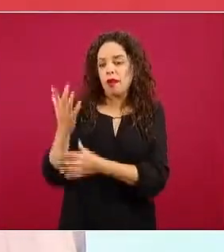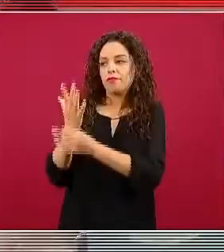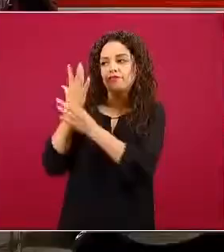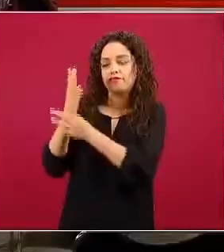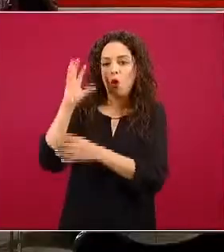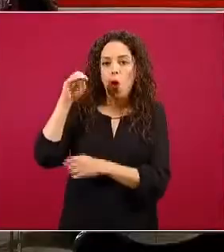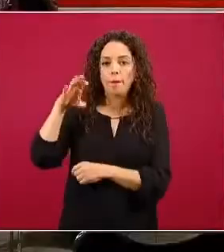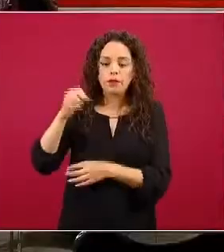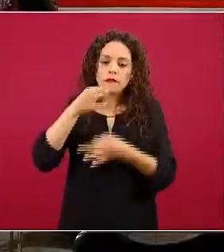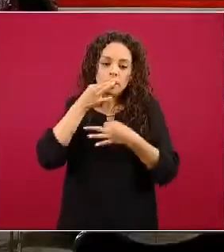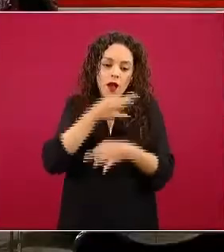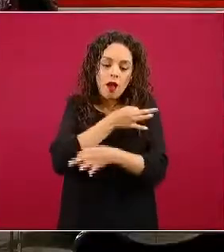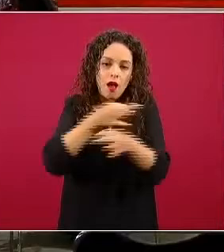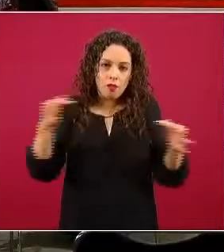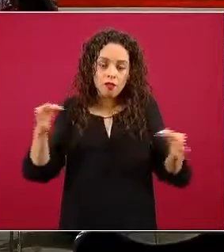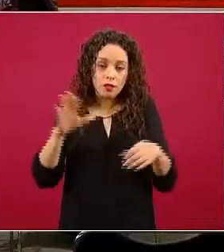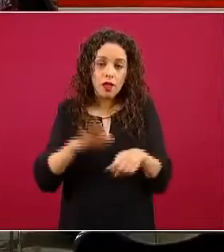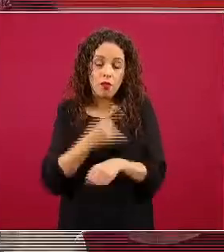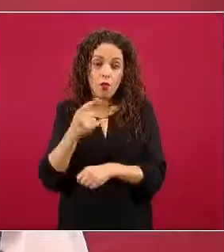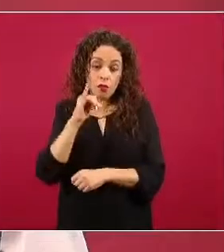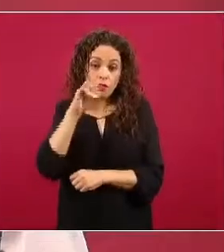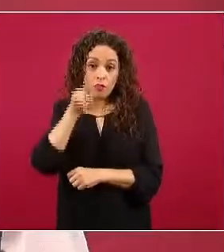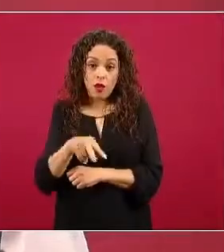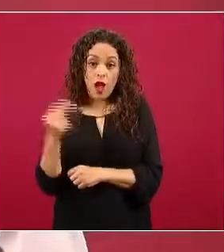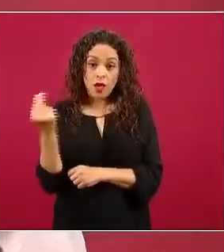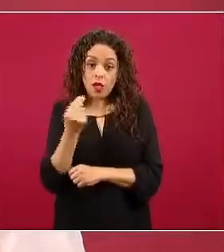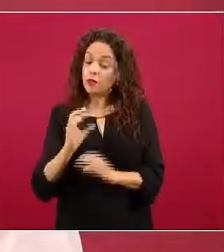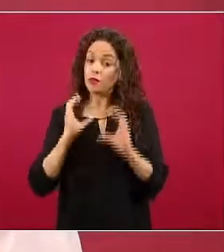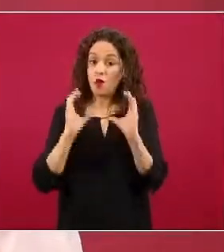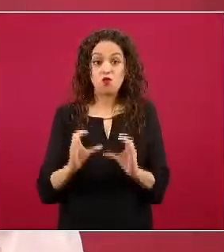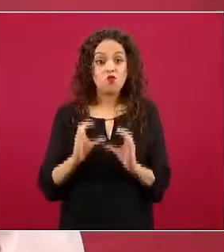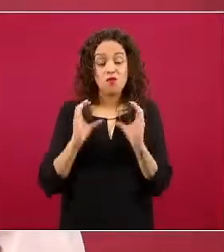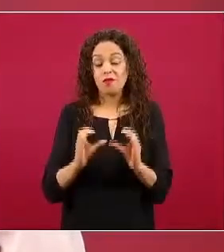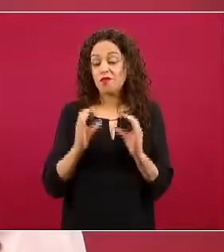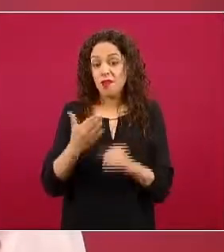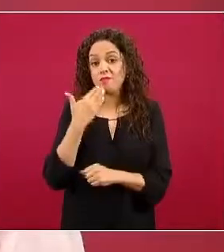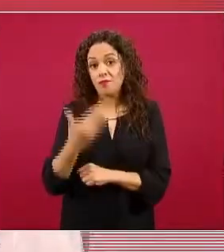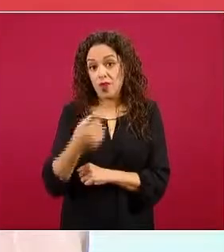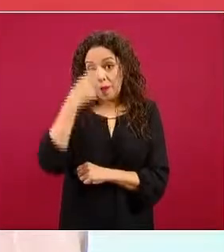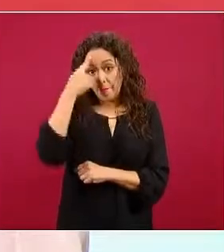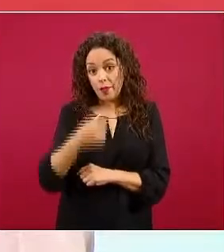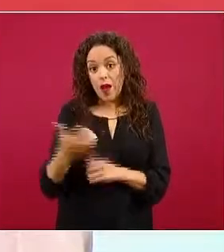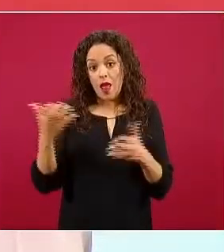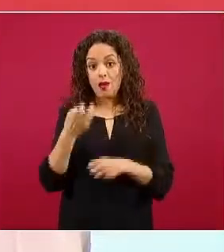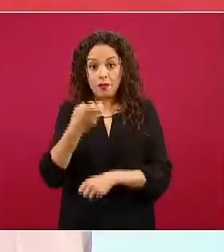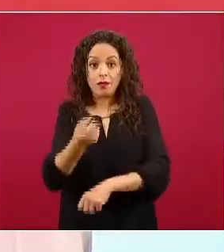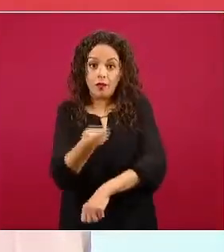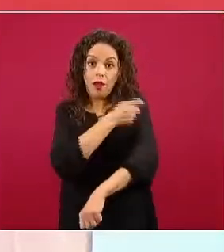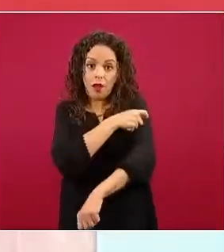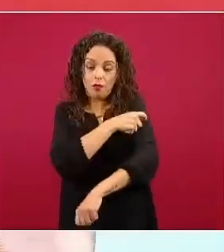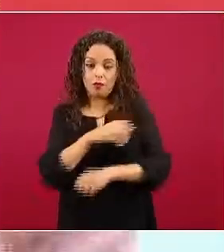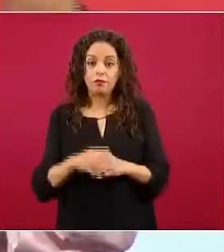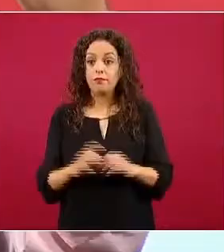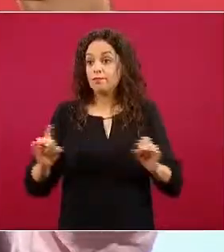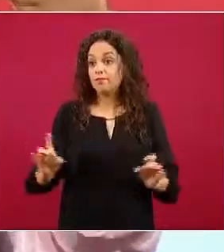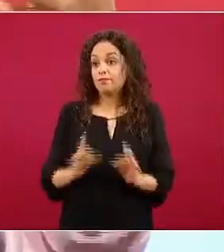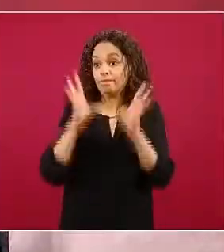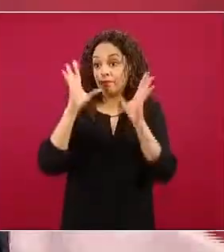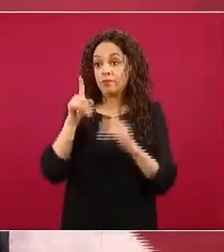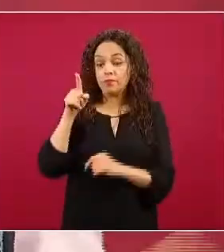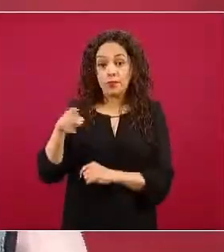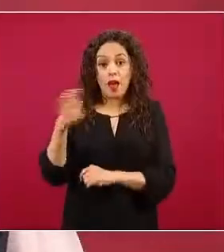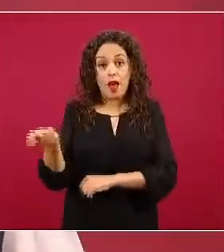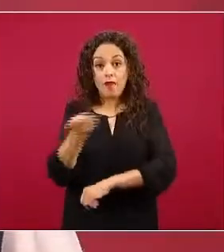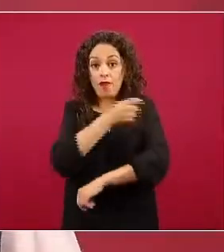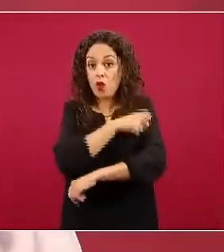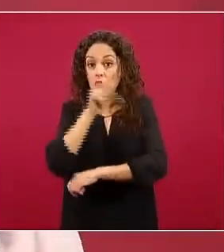Mundial de la Salud, porque también hay que tener ese cuidado, ¿no? Si la vacuna no resulta ser tan extraordinaria